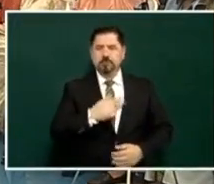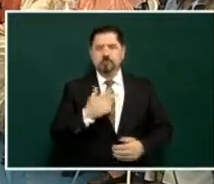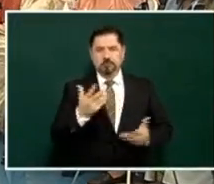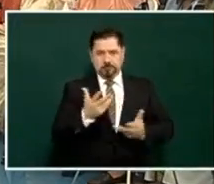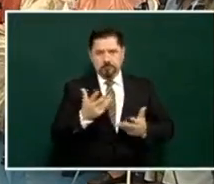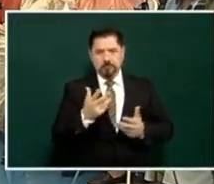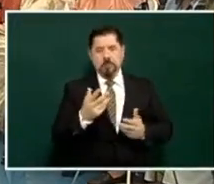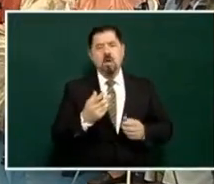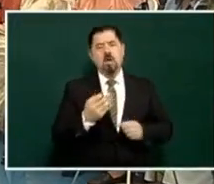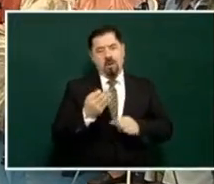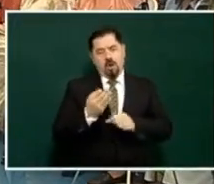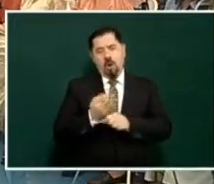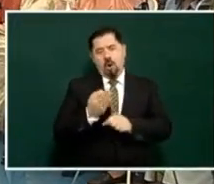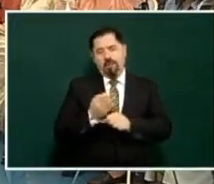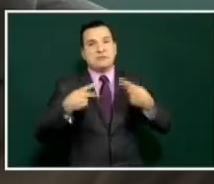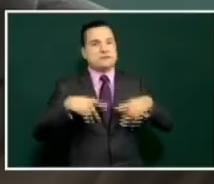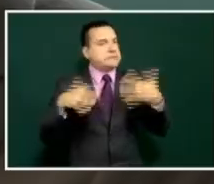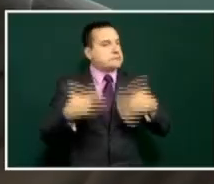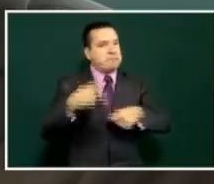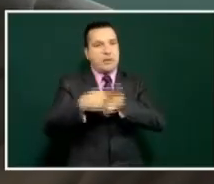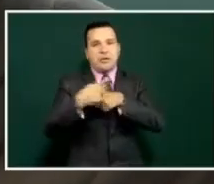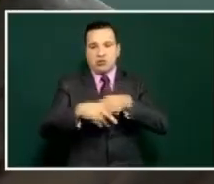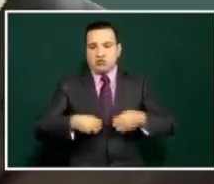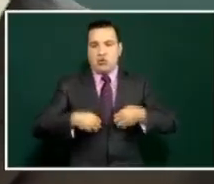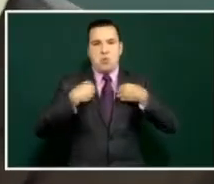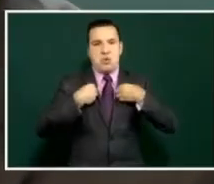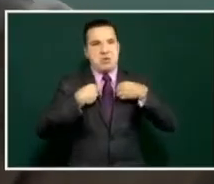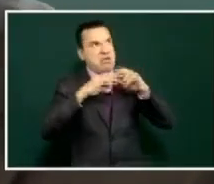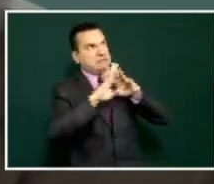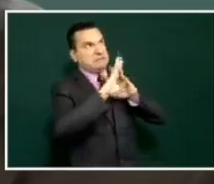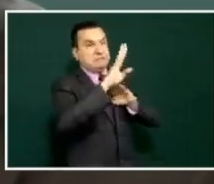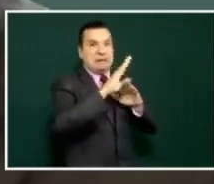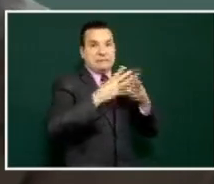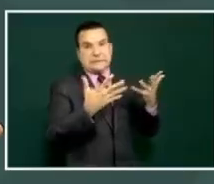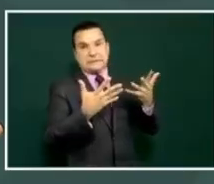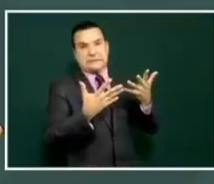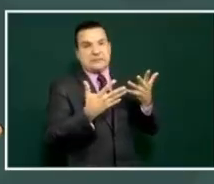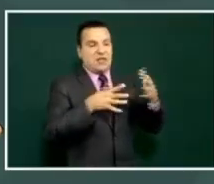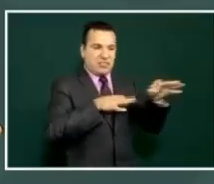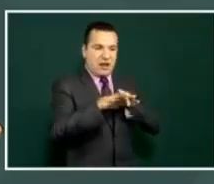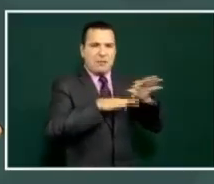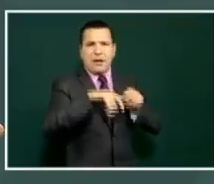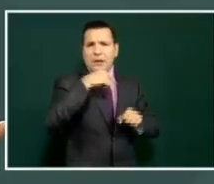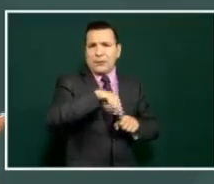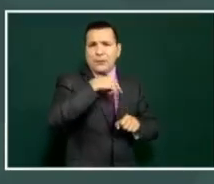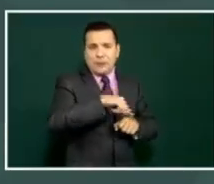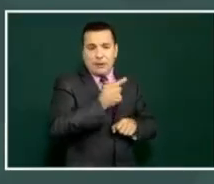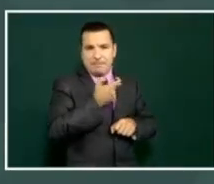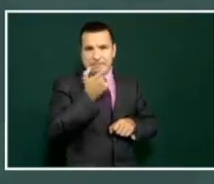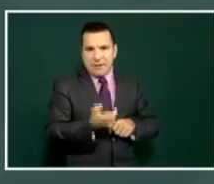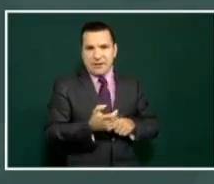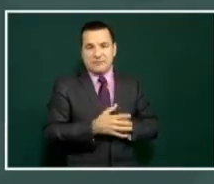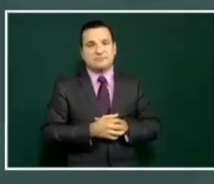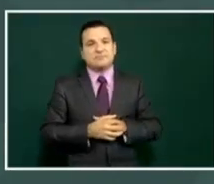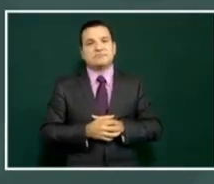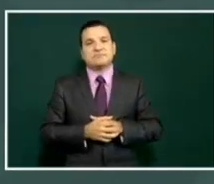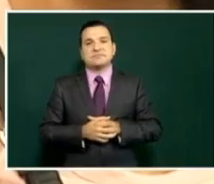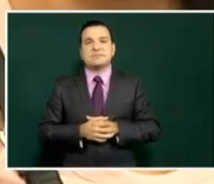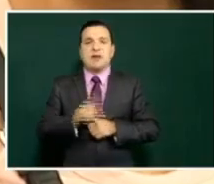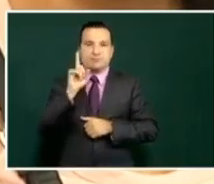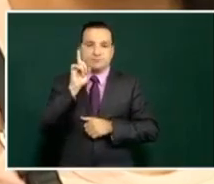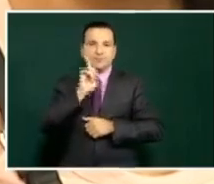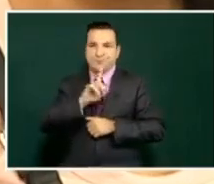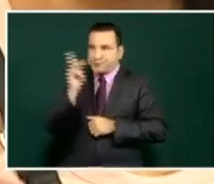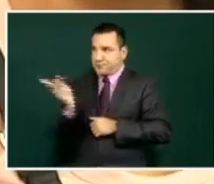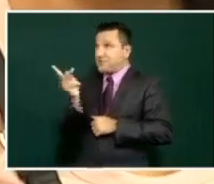de México, Andrés Manuel López Obrador, reconoció la importancia de las remesas enviadas por mexicanos en el extranjero para la economía del